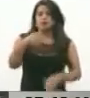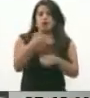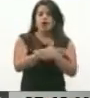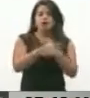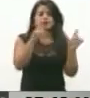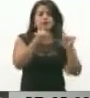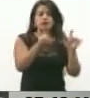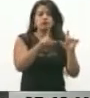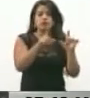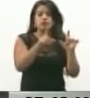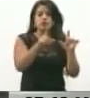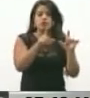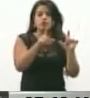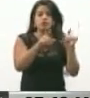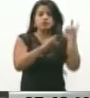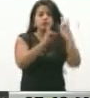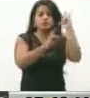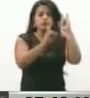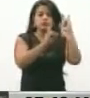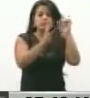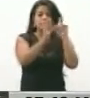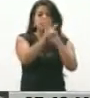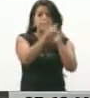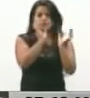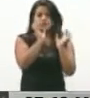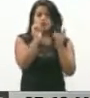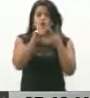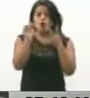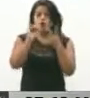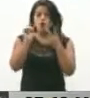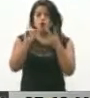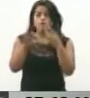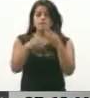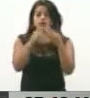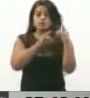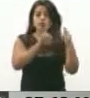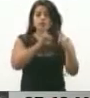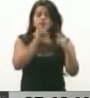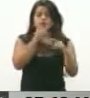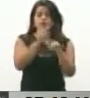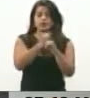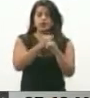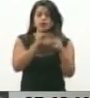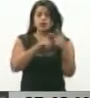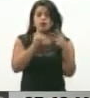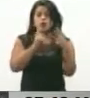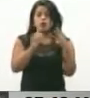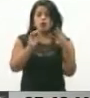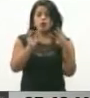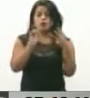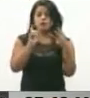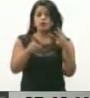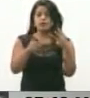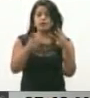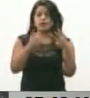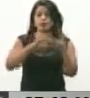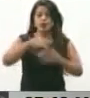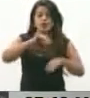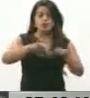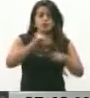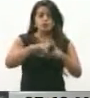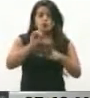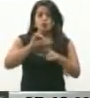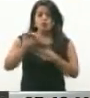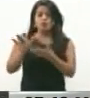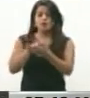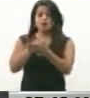televisión satelital, por ejemplo. Exacto. Necesitas además tener Wi-Fi en tu casa, necesitas tener además un laptop o una tablet